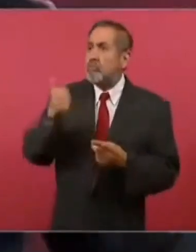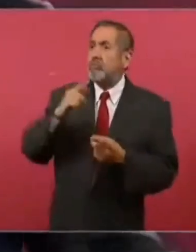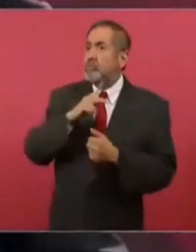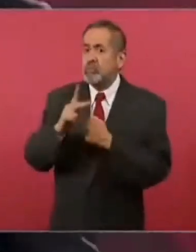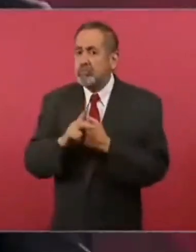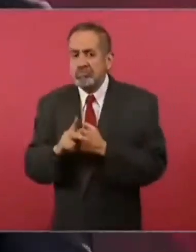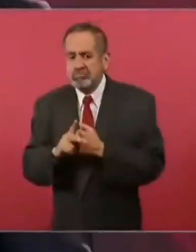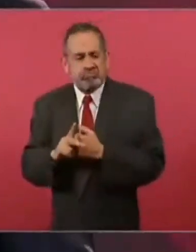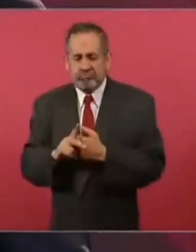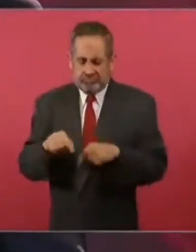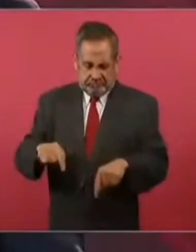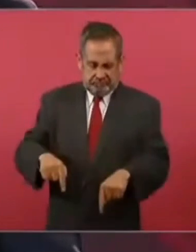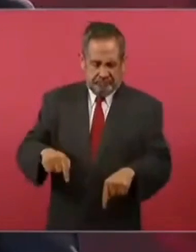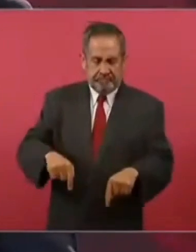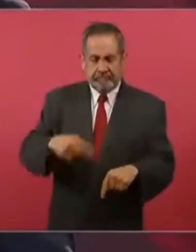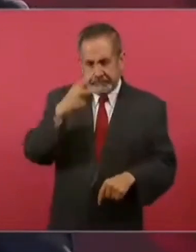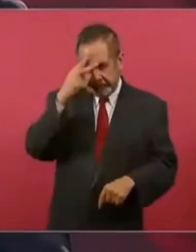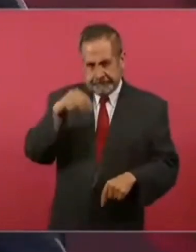dónde